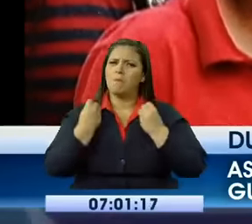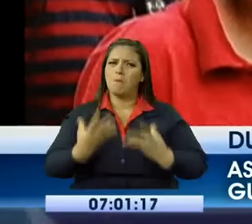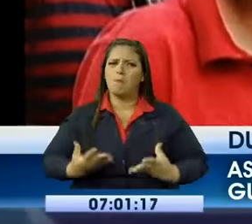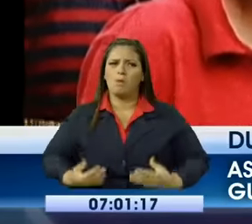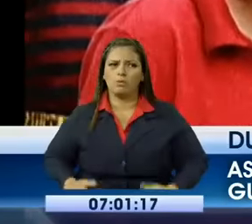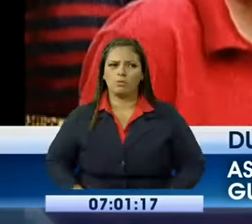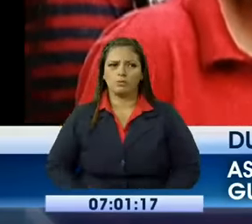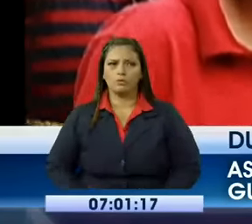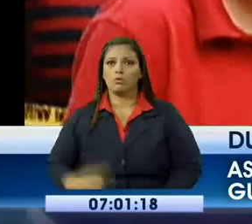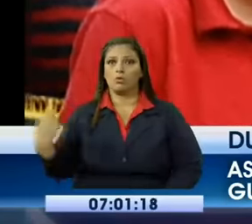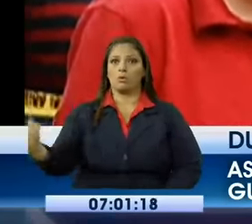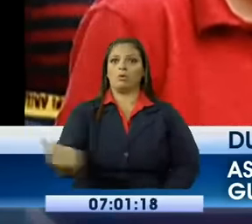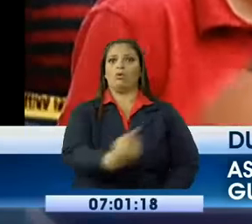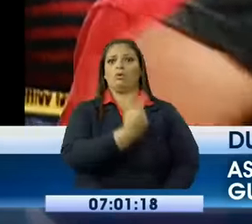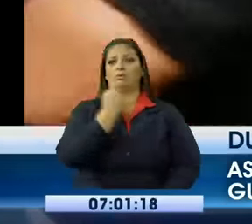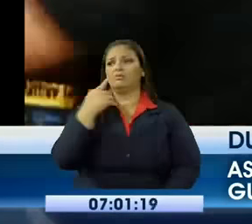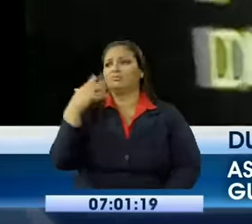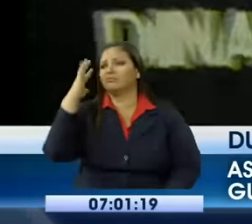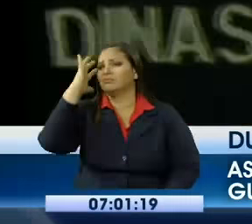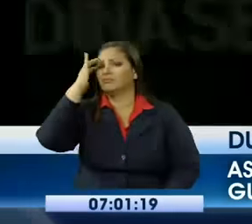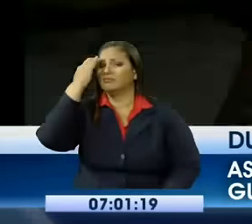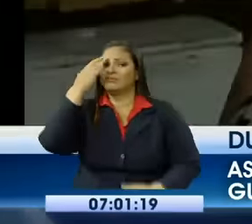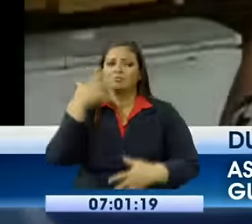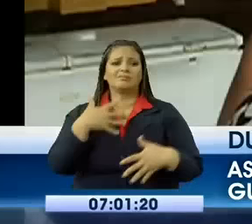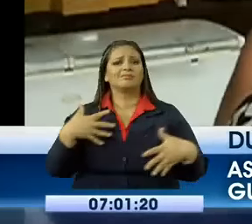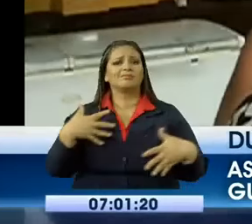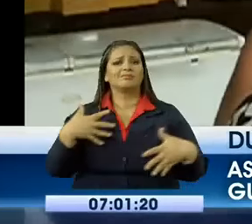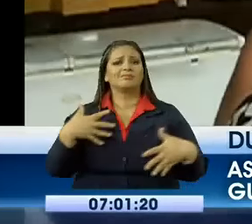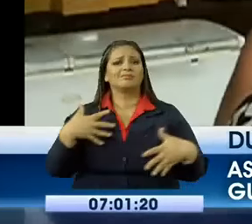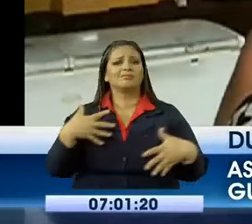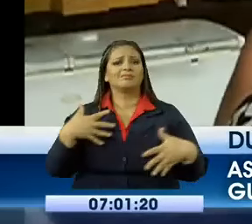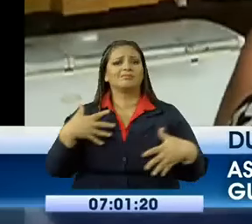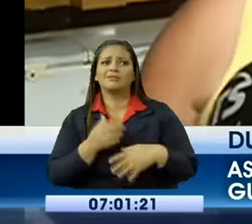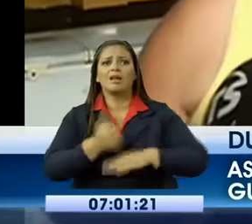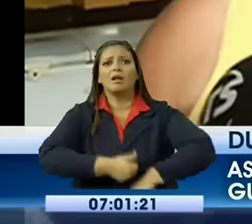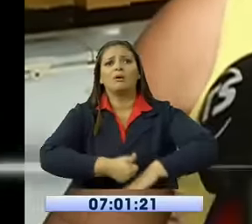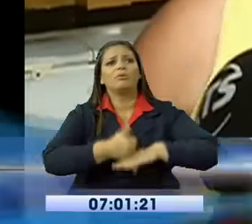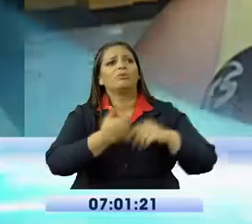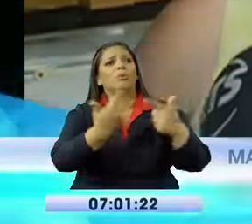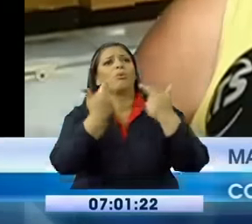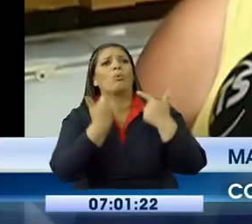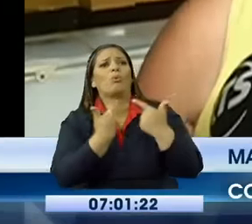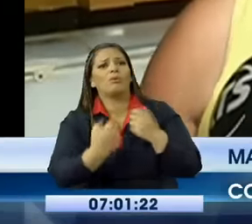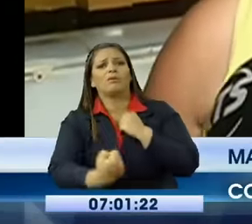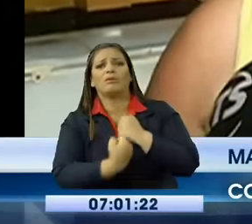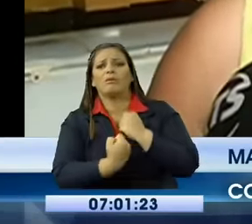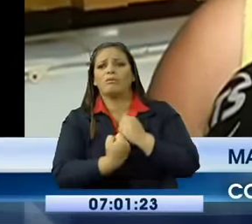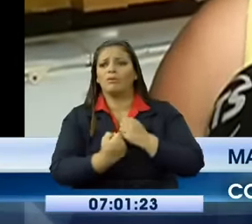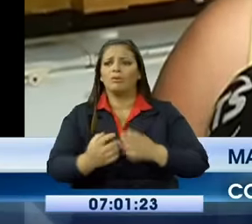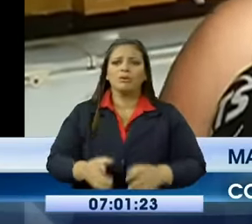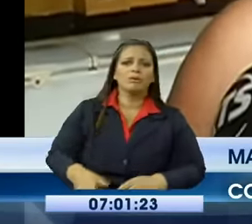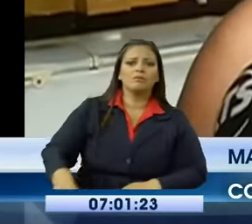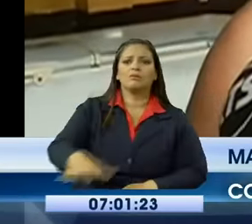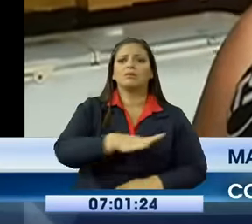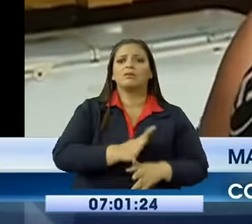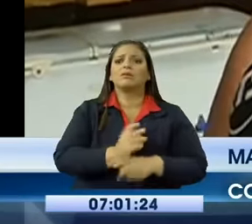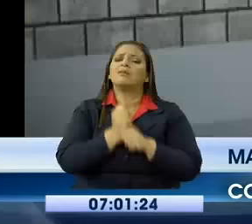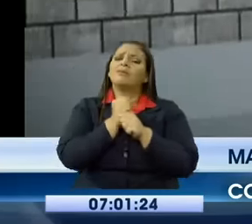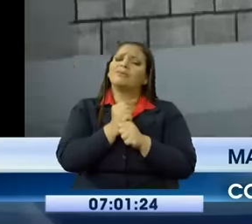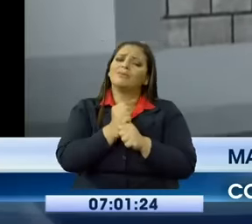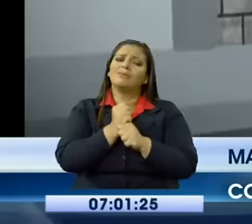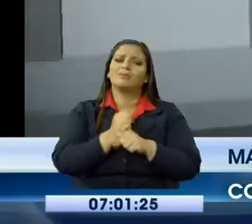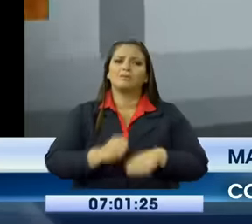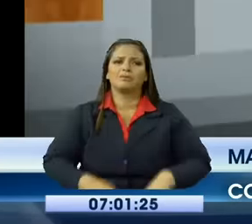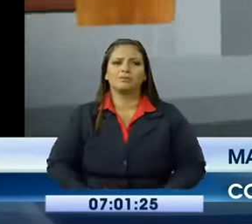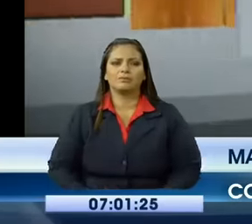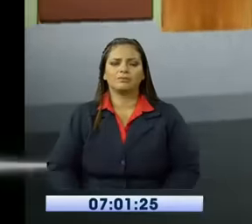tiene temor. Queremos más seguridad de parte de las autoridades, no que den más ronda, porque todos los negocios ya los han asaltado.